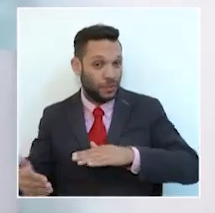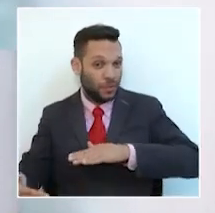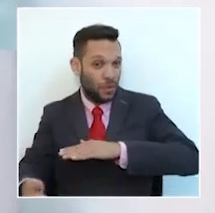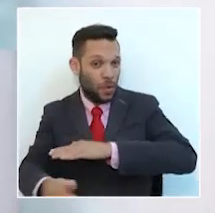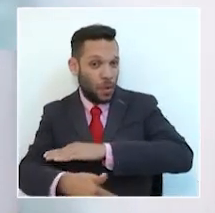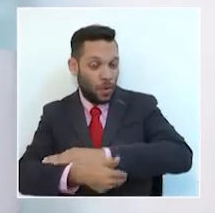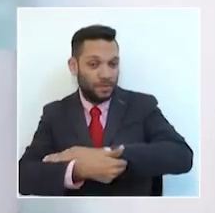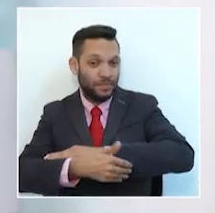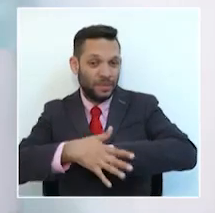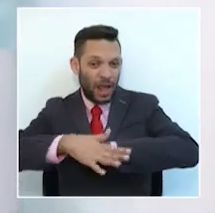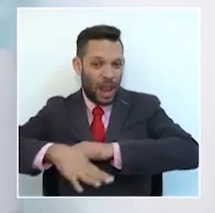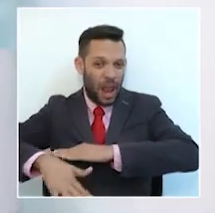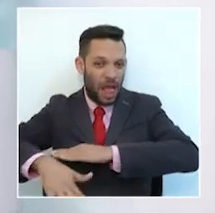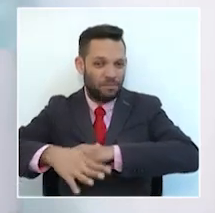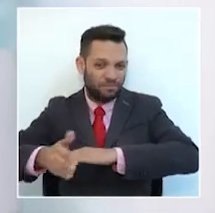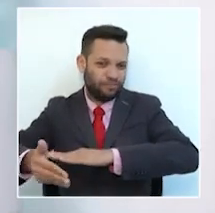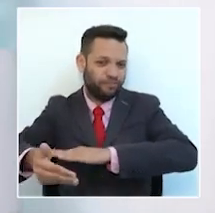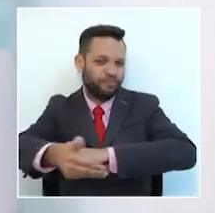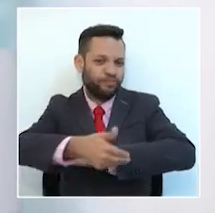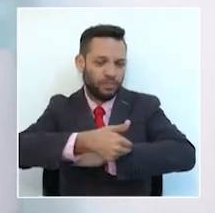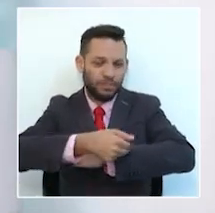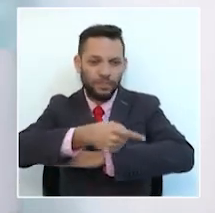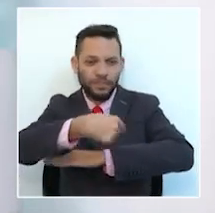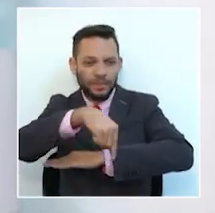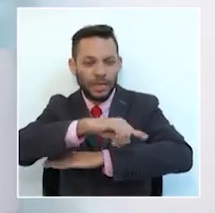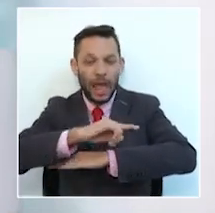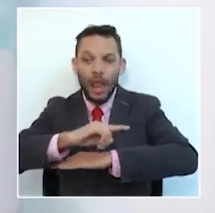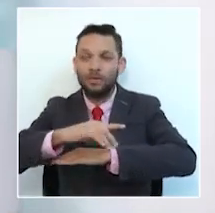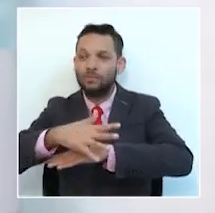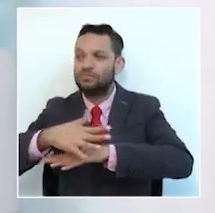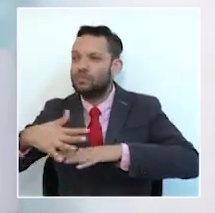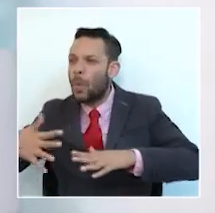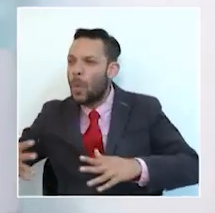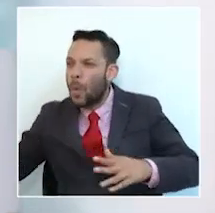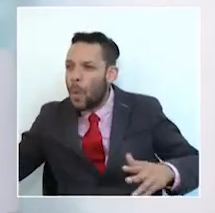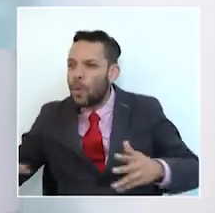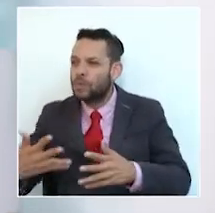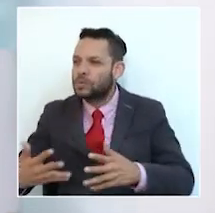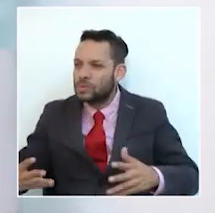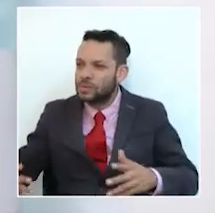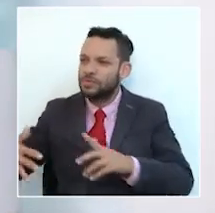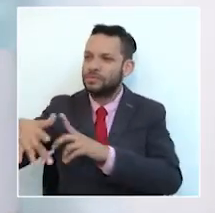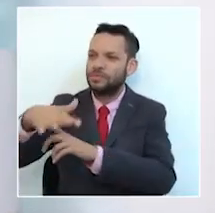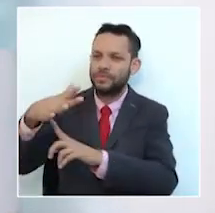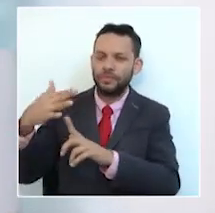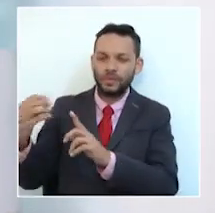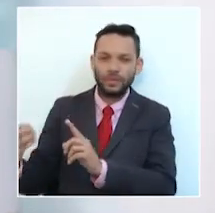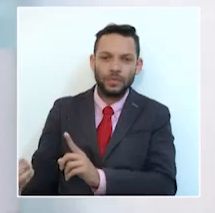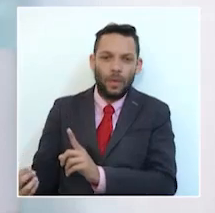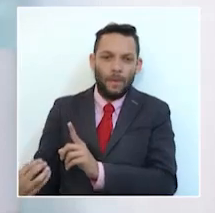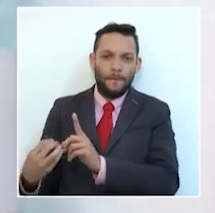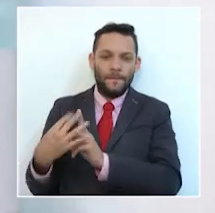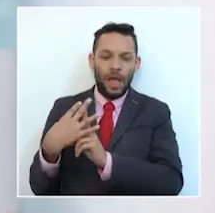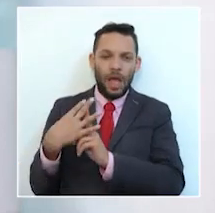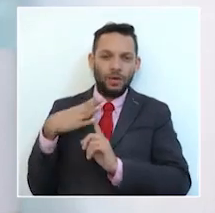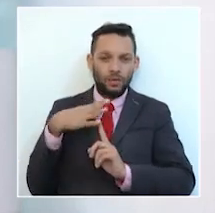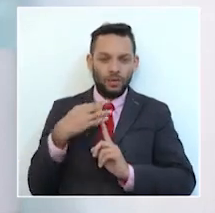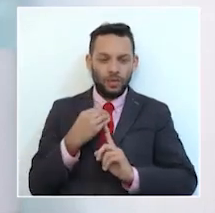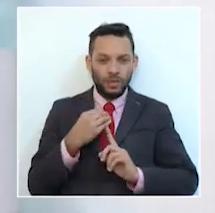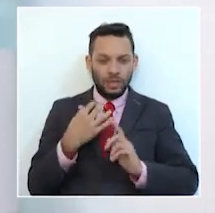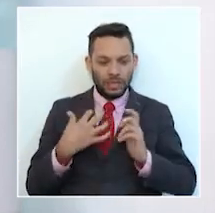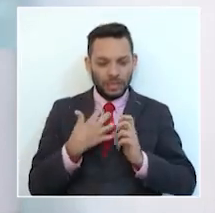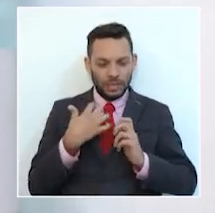cualquier efecto externo cualquier input externo que llega a nuestro organismo nuestro organismo lo procesa